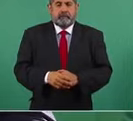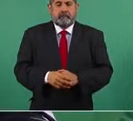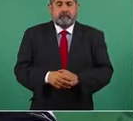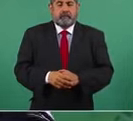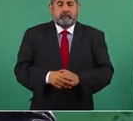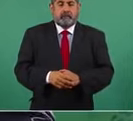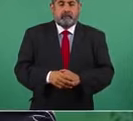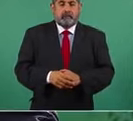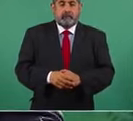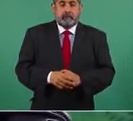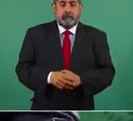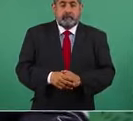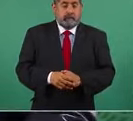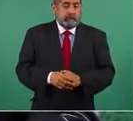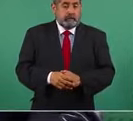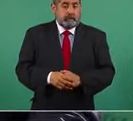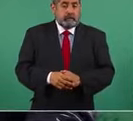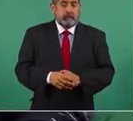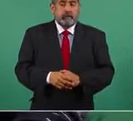Hay